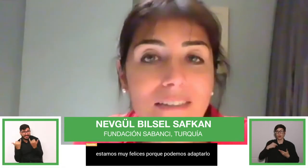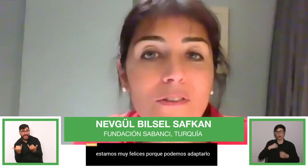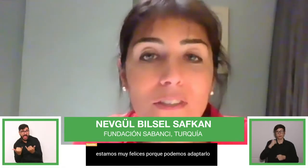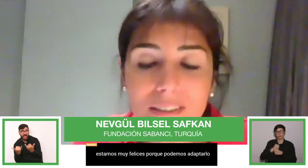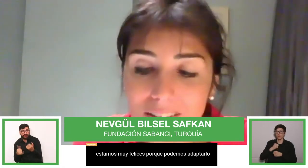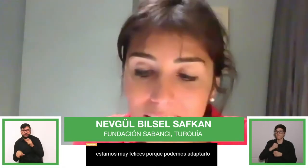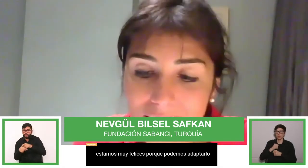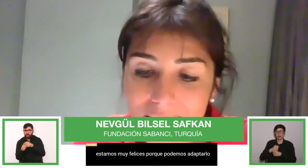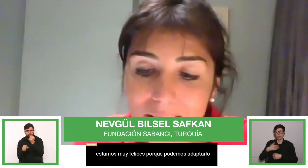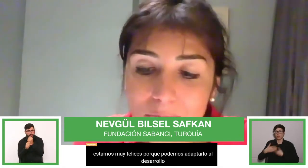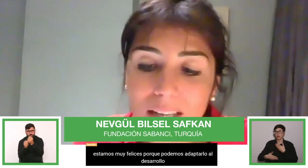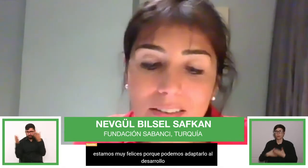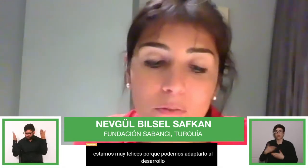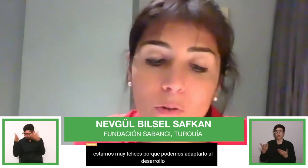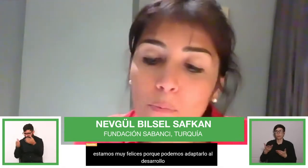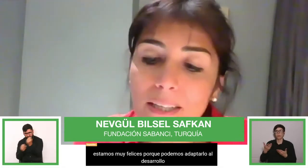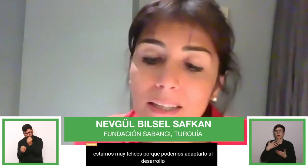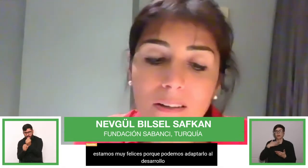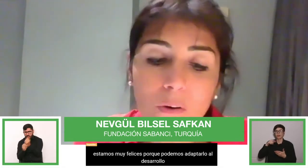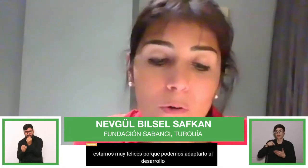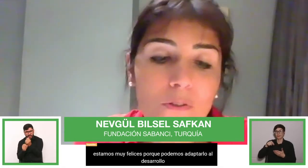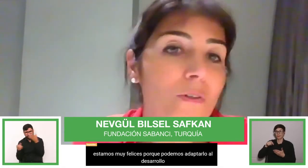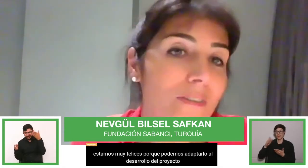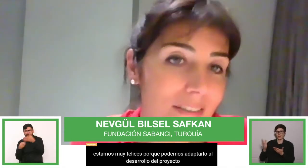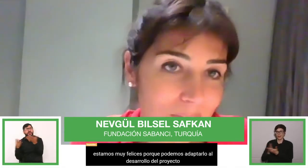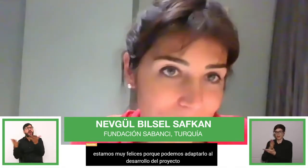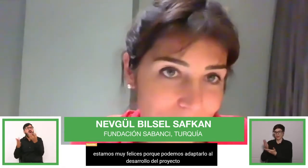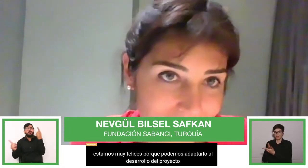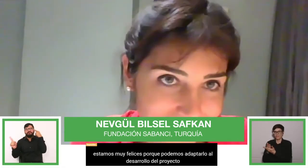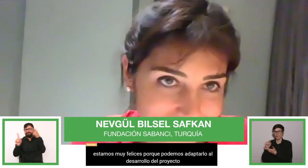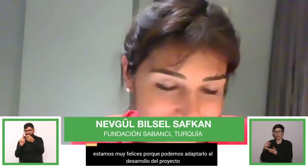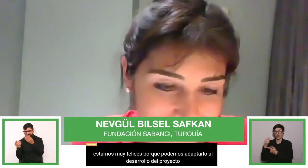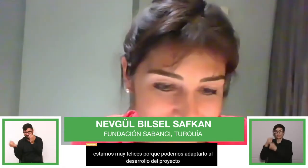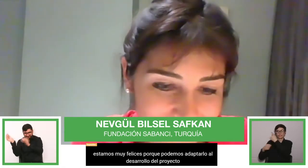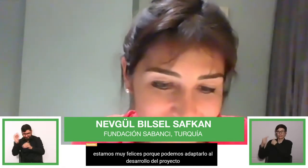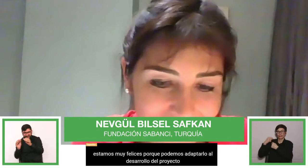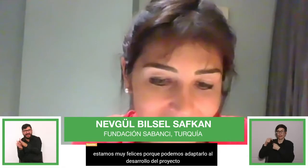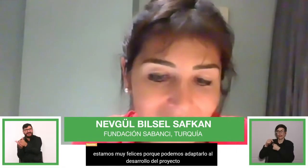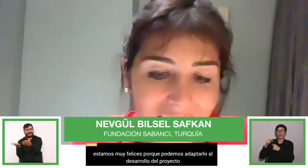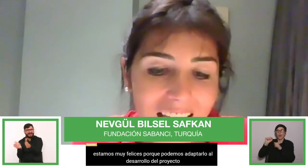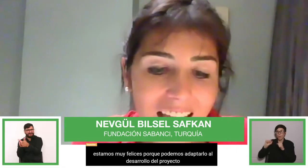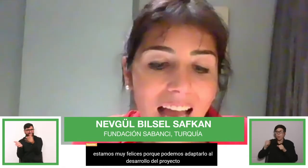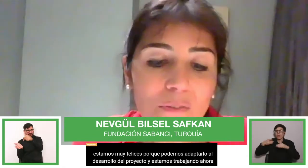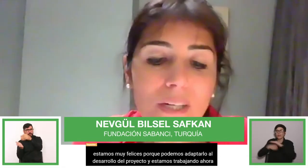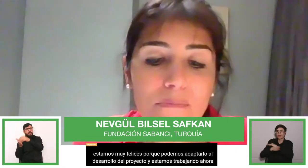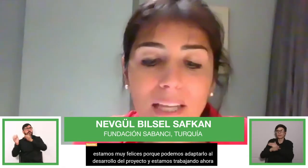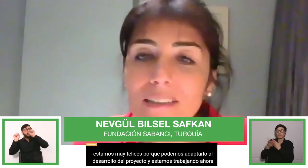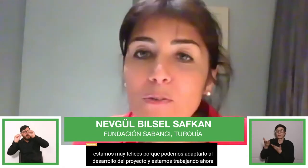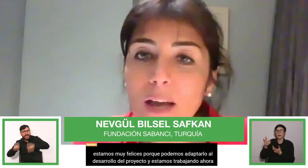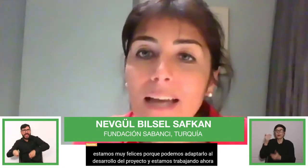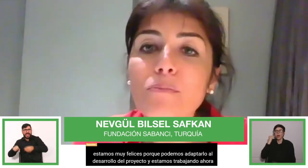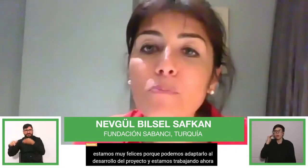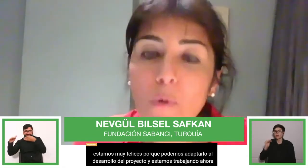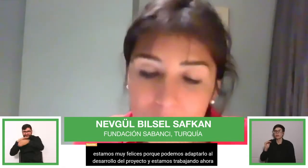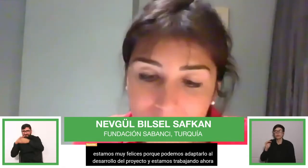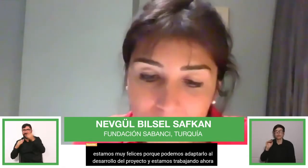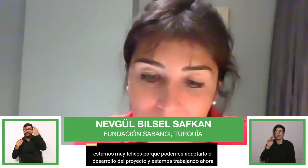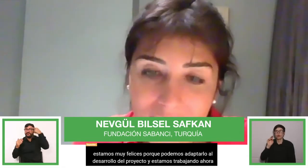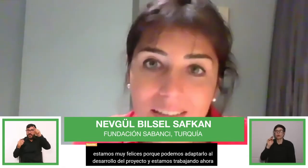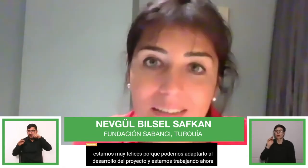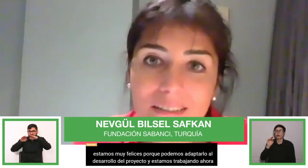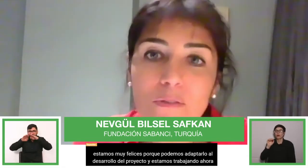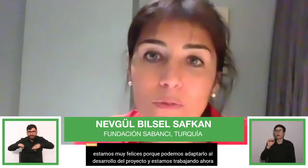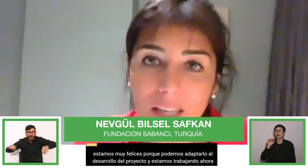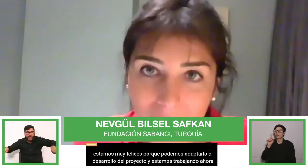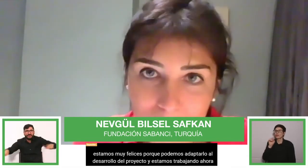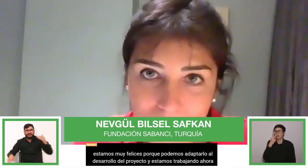la historia sea accesible para niños no videntes desarrollando audiodescripciones. Estamos planeando